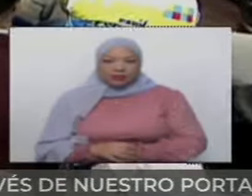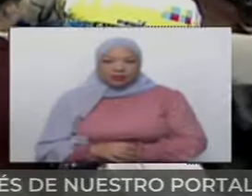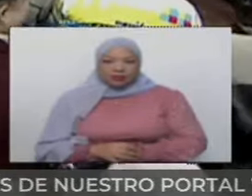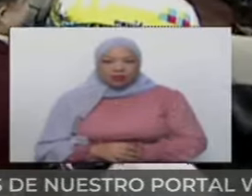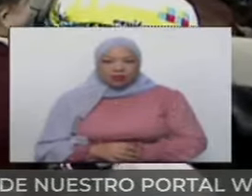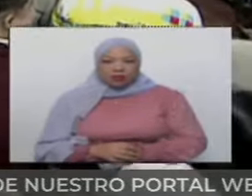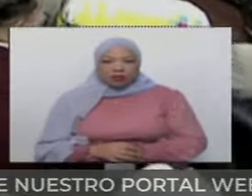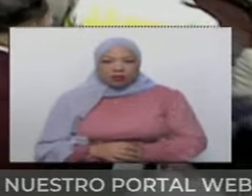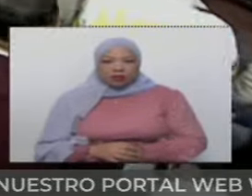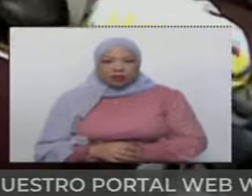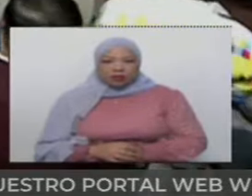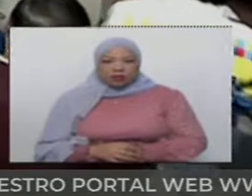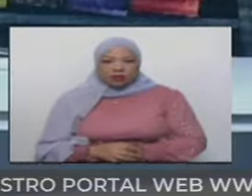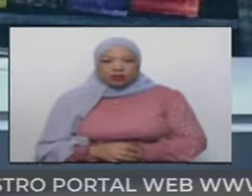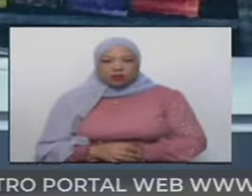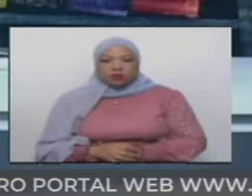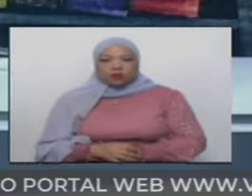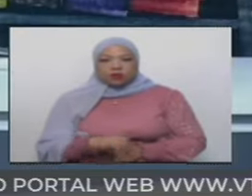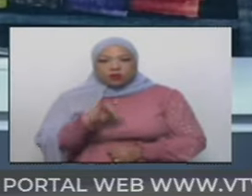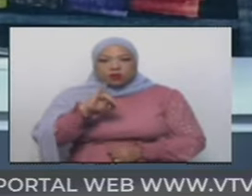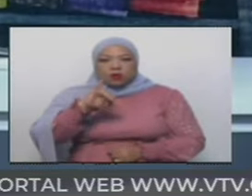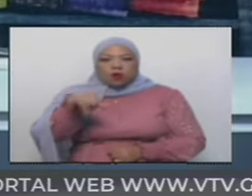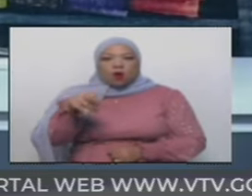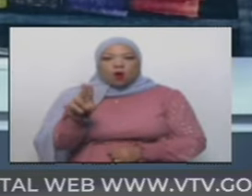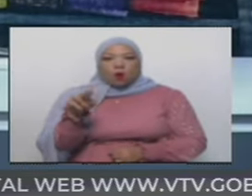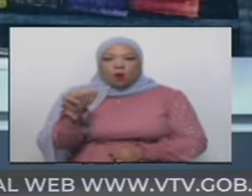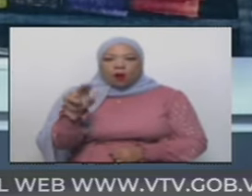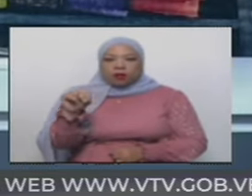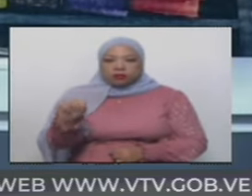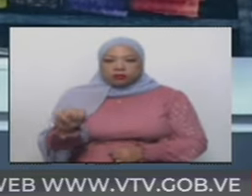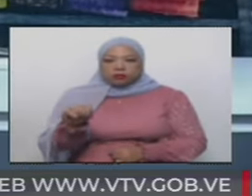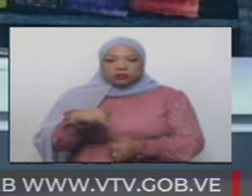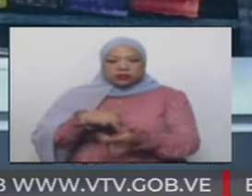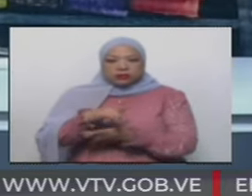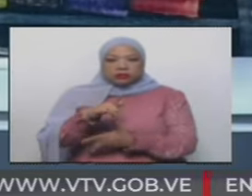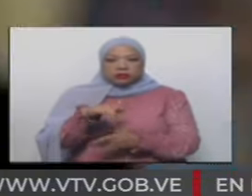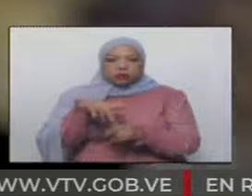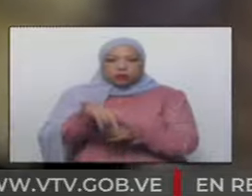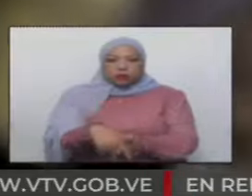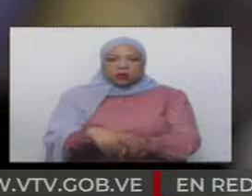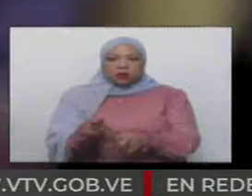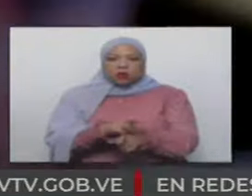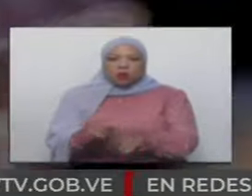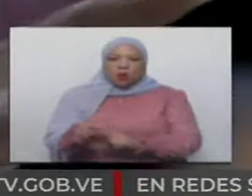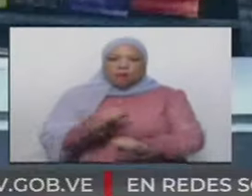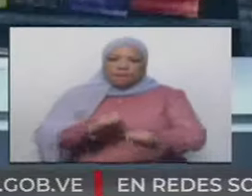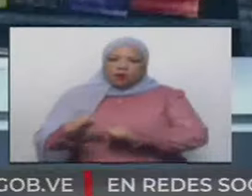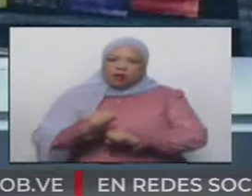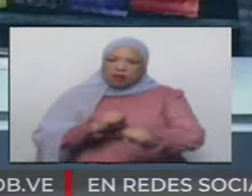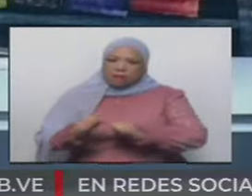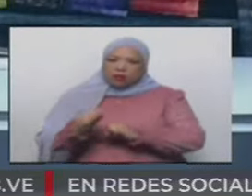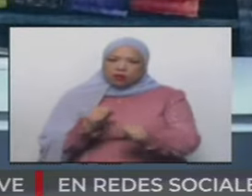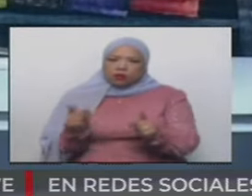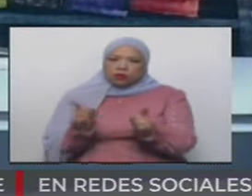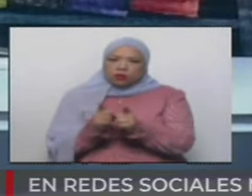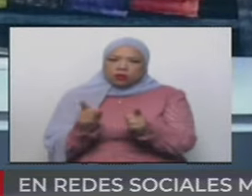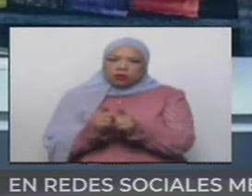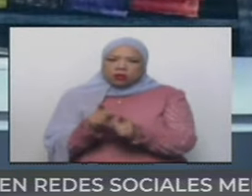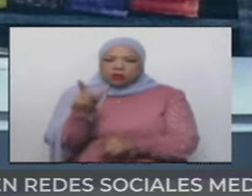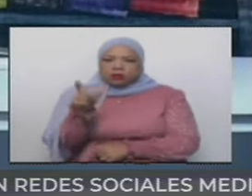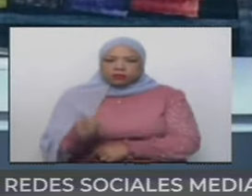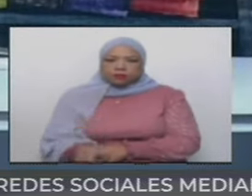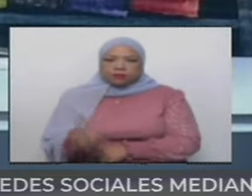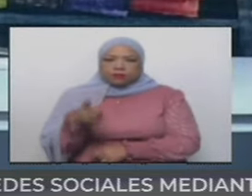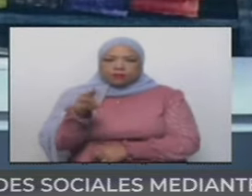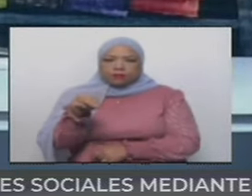Bueno, Juan Manuel Parada, la invasión y otros breves movimientos. María Alcira Matute,